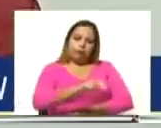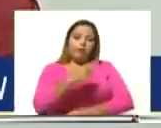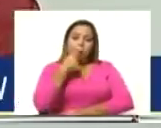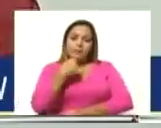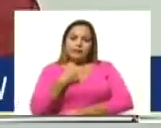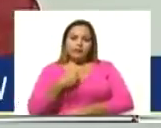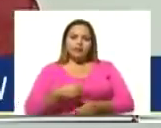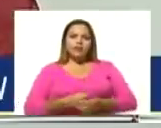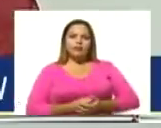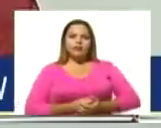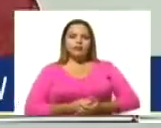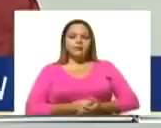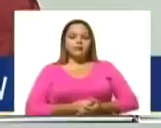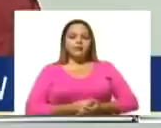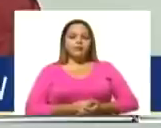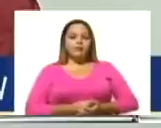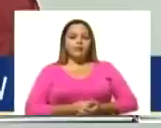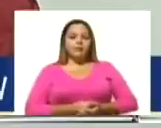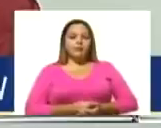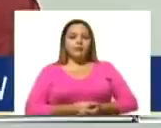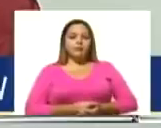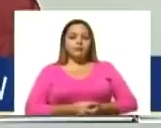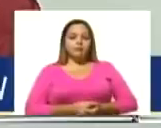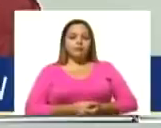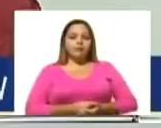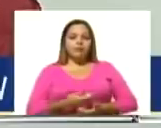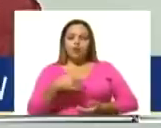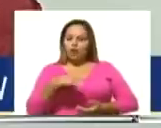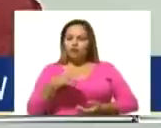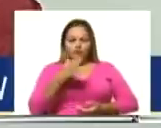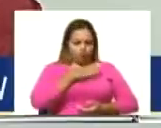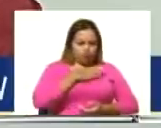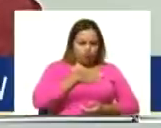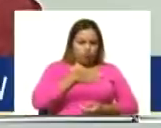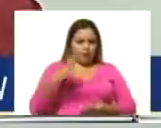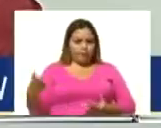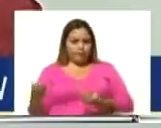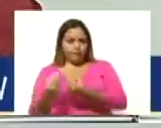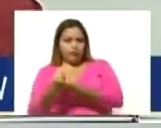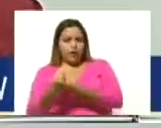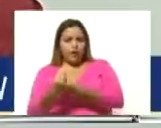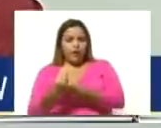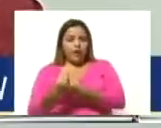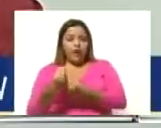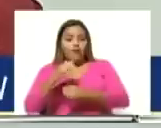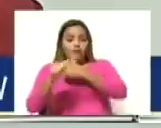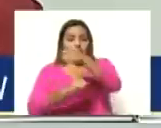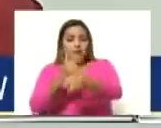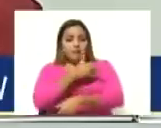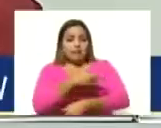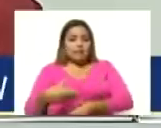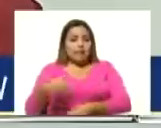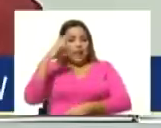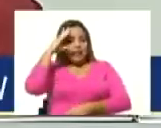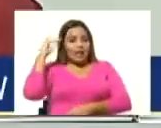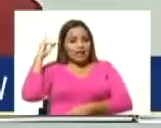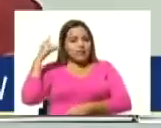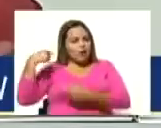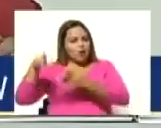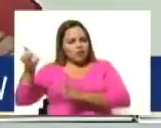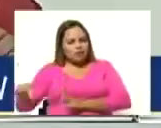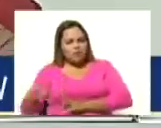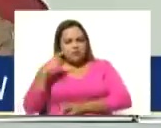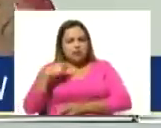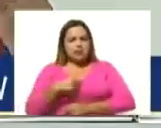decía, íbamos la vicepresidenta de él, y mi persona y otro grupo de compañeros allí, y decía, no, que